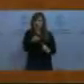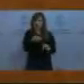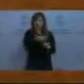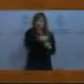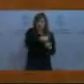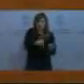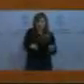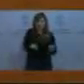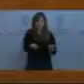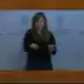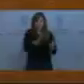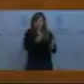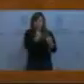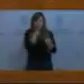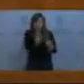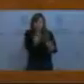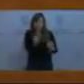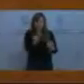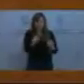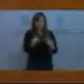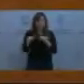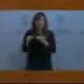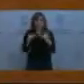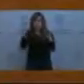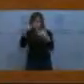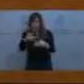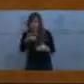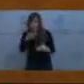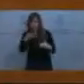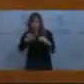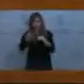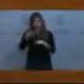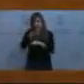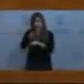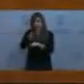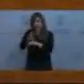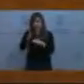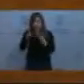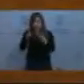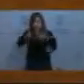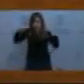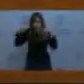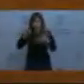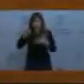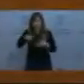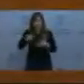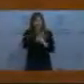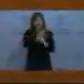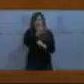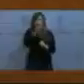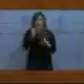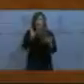debilidades, que falta inequidad en la asistencia. Otros trabajos, como por ejemplo el Grupo de